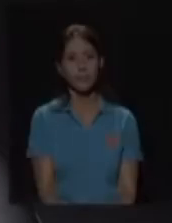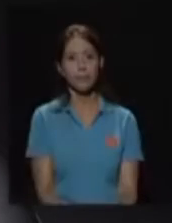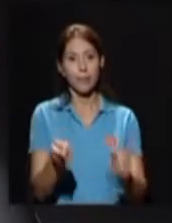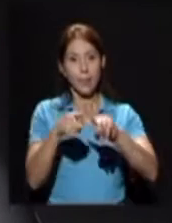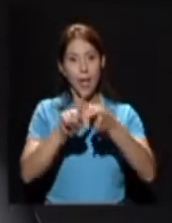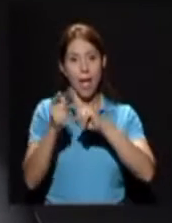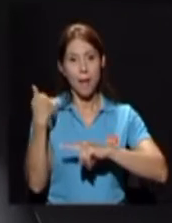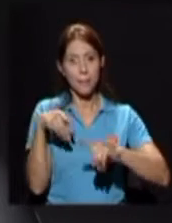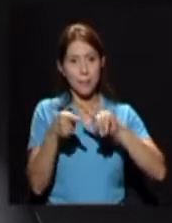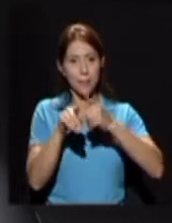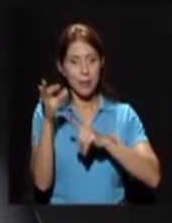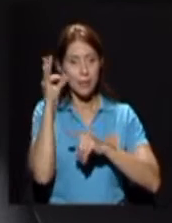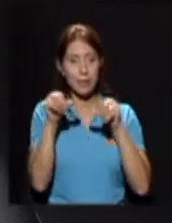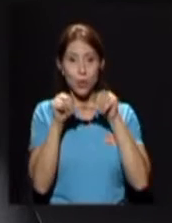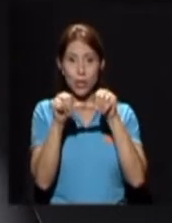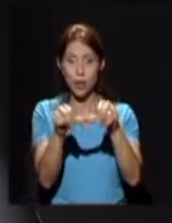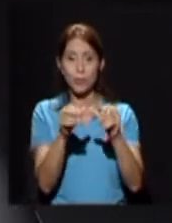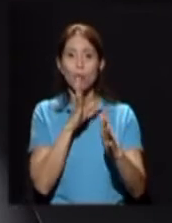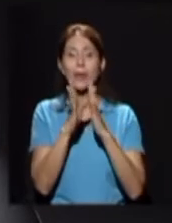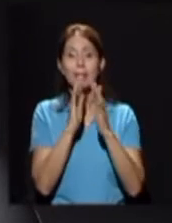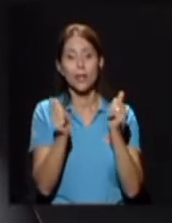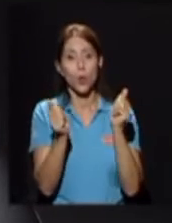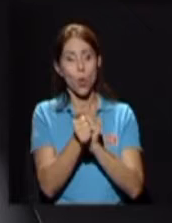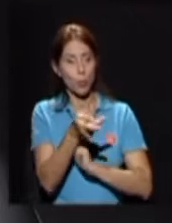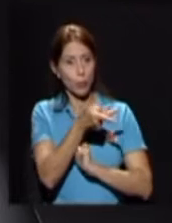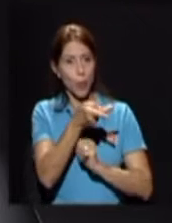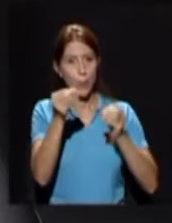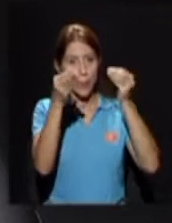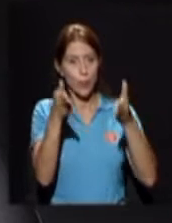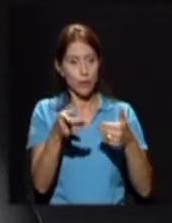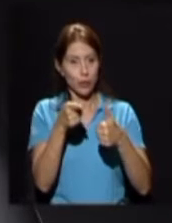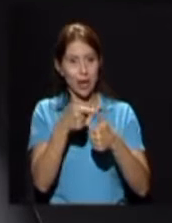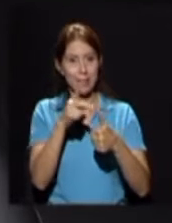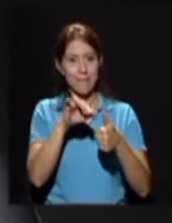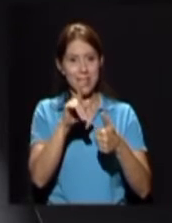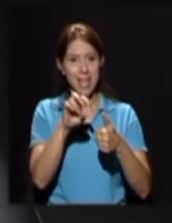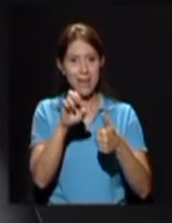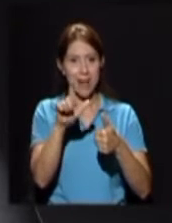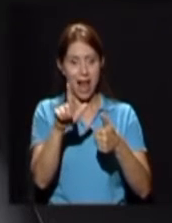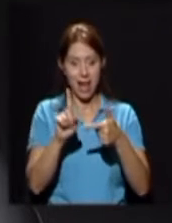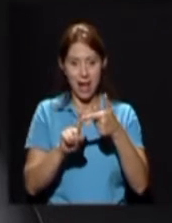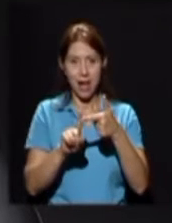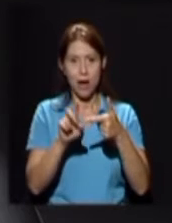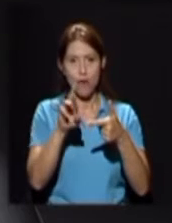Continuamos, amigas y amigos, conversando con las profesoras Villarreal y Román,